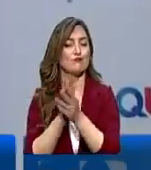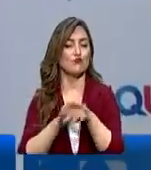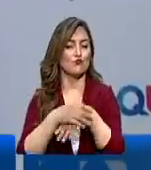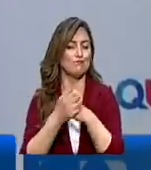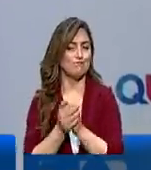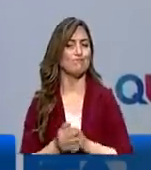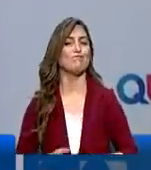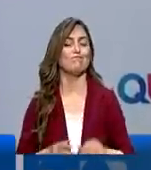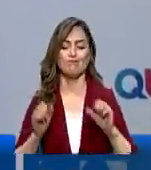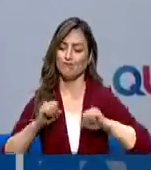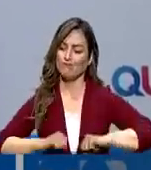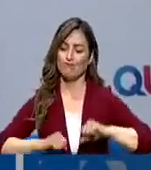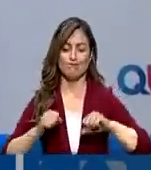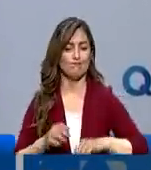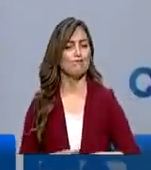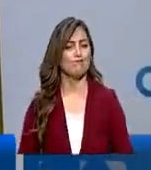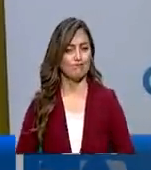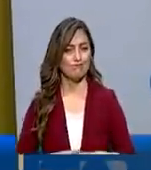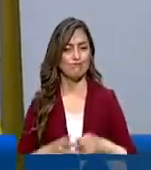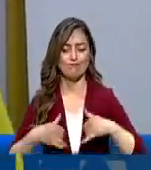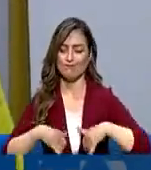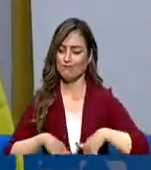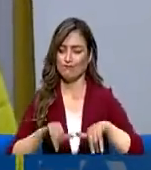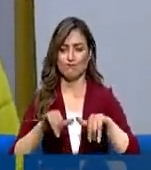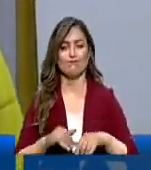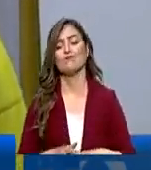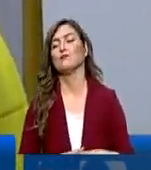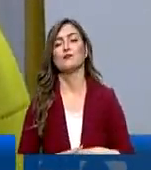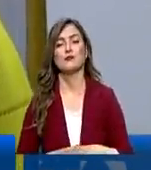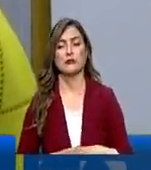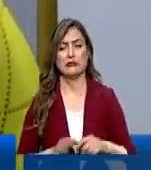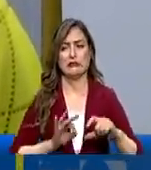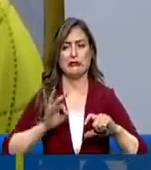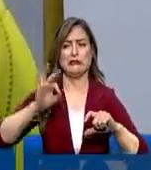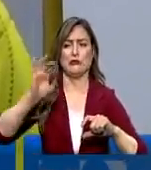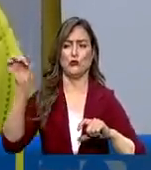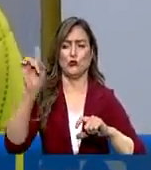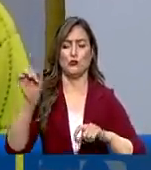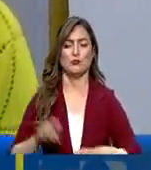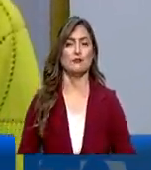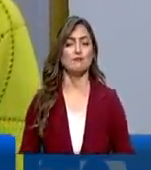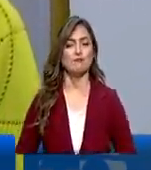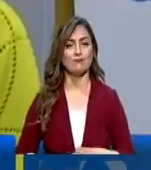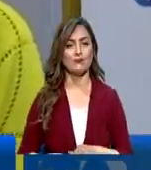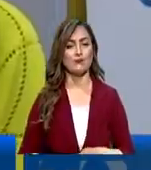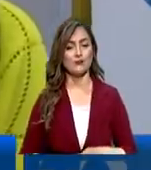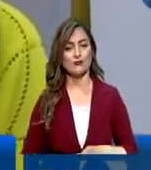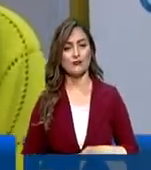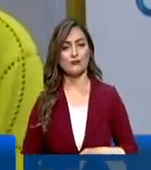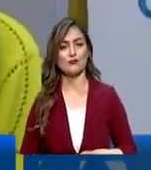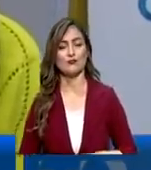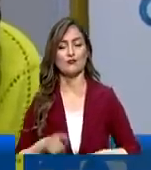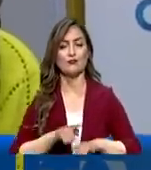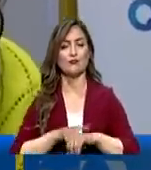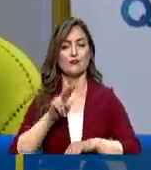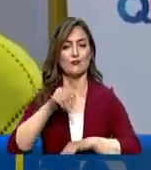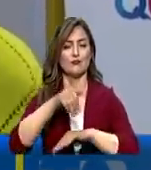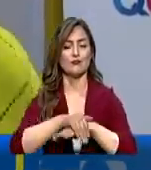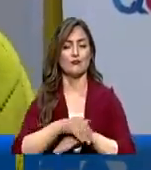manos para poder mantenernos con estas cifras y no regresar nuevamente a grandes picos. Cuando son exactamente